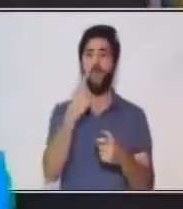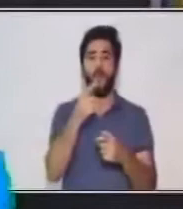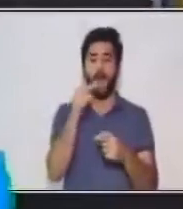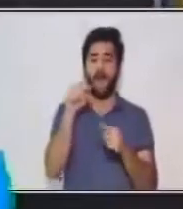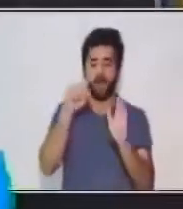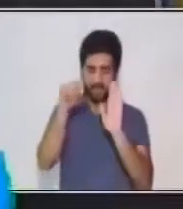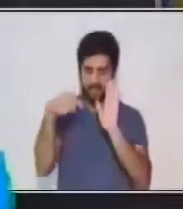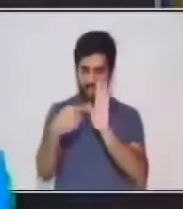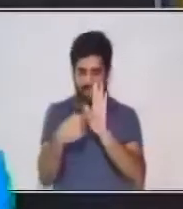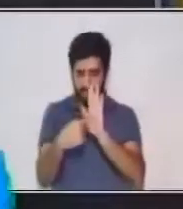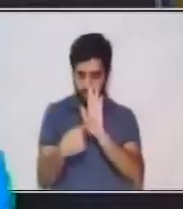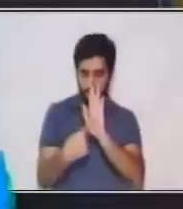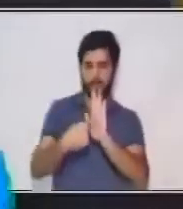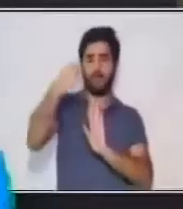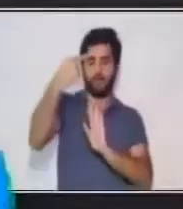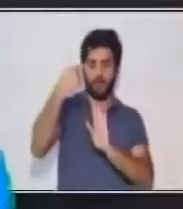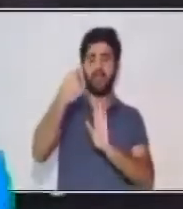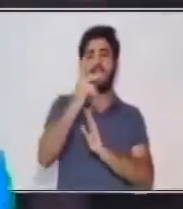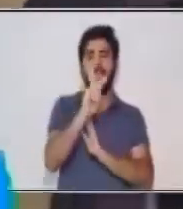igual a 0.